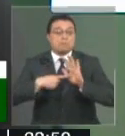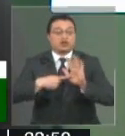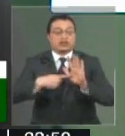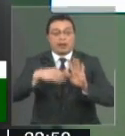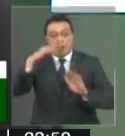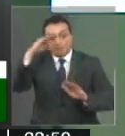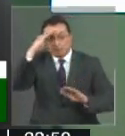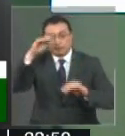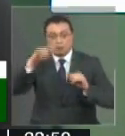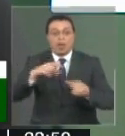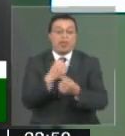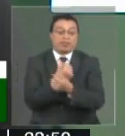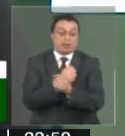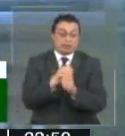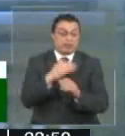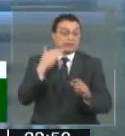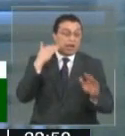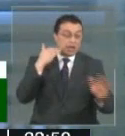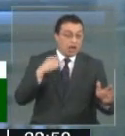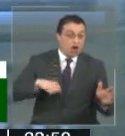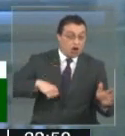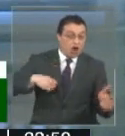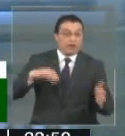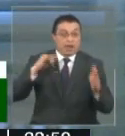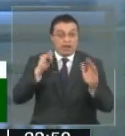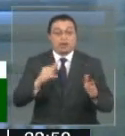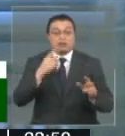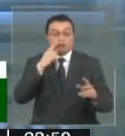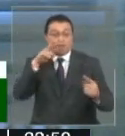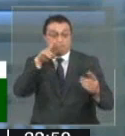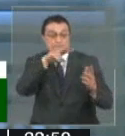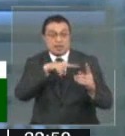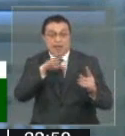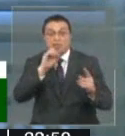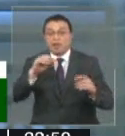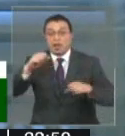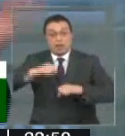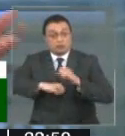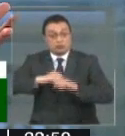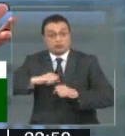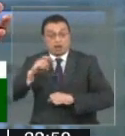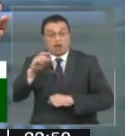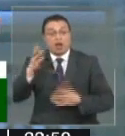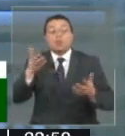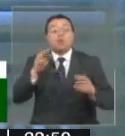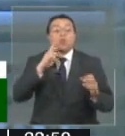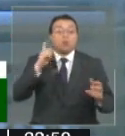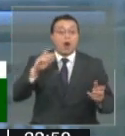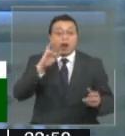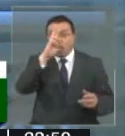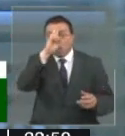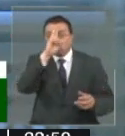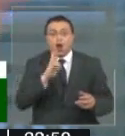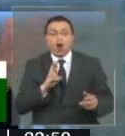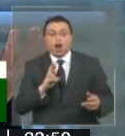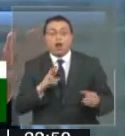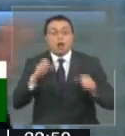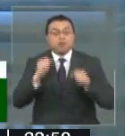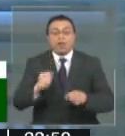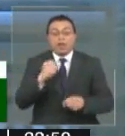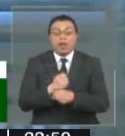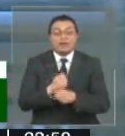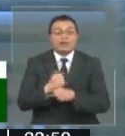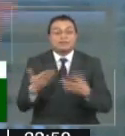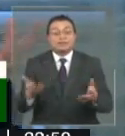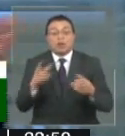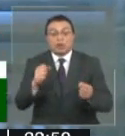experiencia por el ámbito de la autonomía de los chicos, pero principalmente de la mirada de la industria turística, cuál es el rol que ellos pueden jugar y que perderle un poco el susto